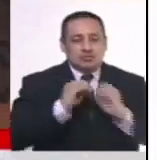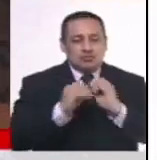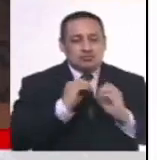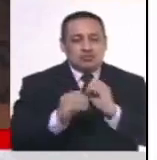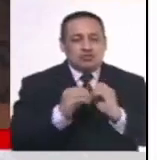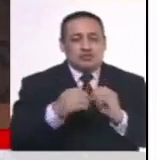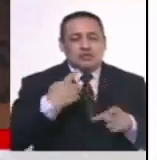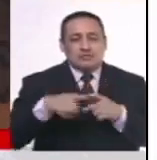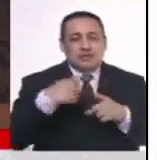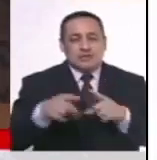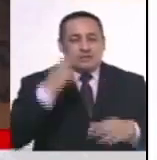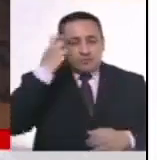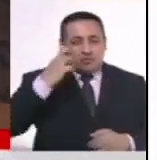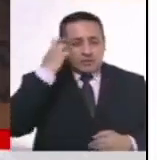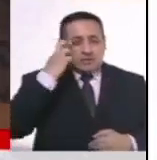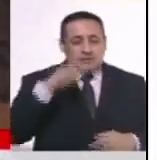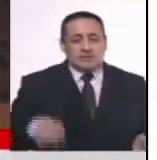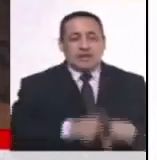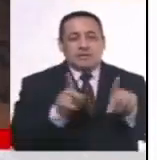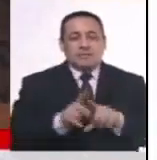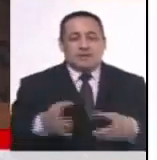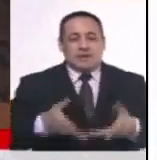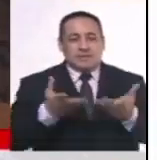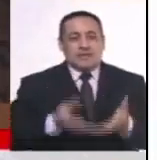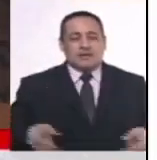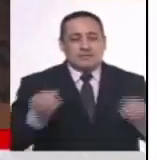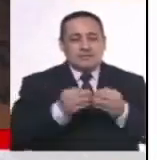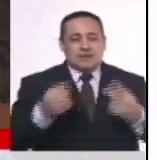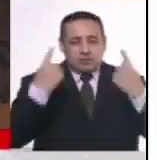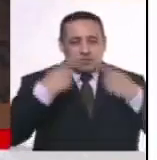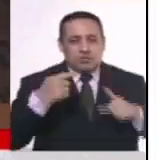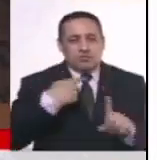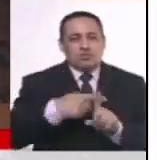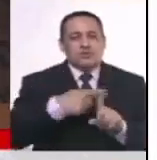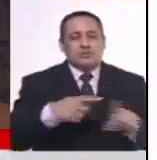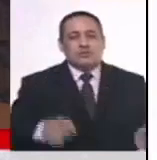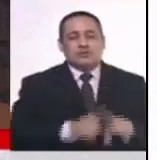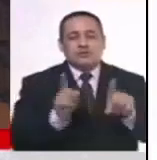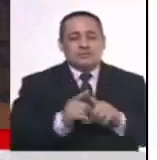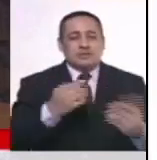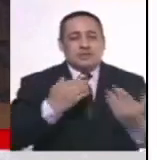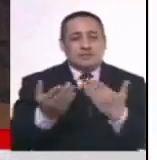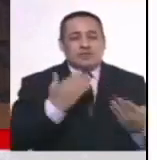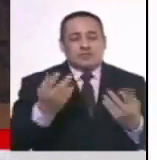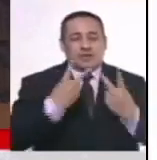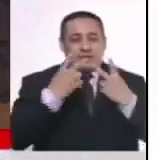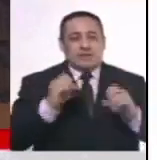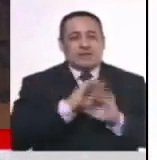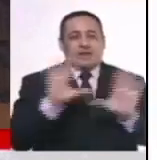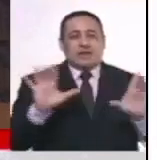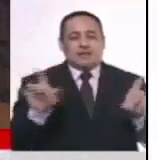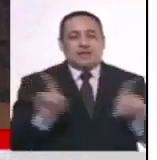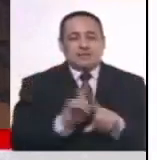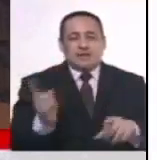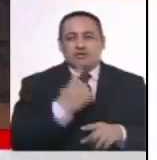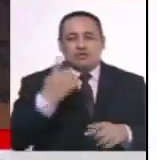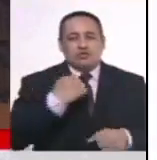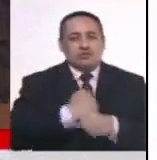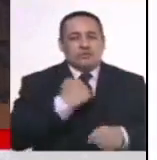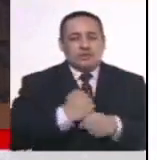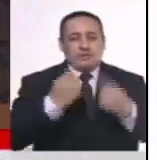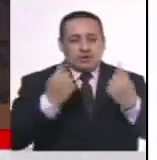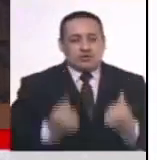implementación de estas políticas para generar un impacto positivo y de manera transversal en todas las